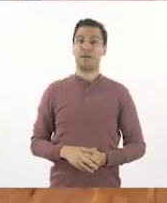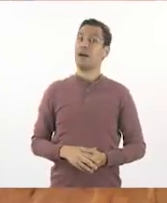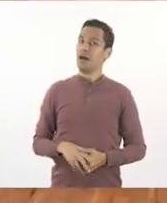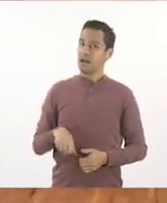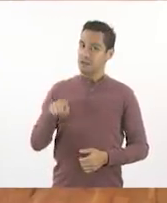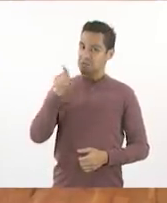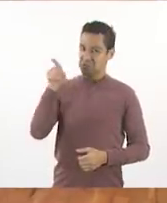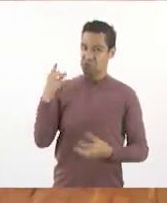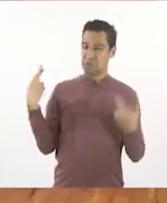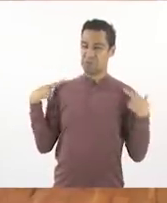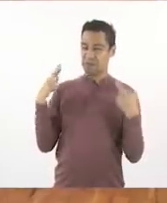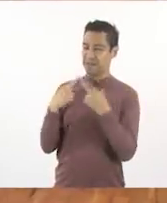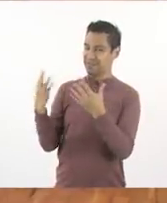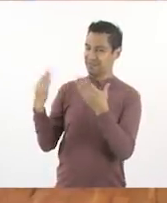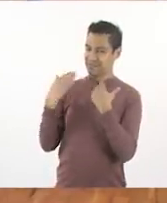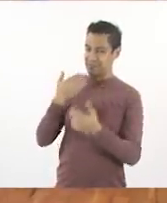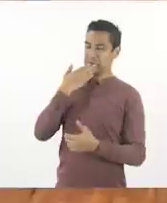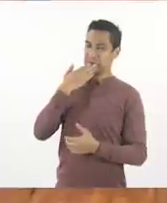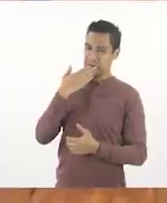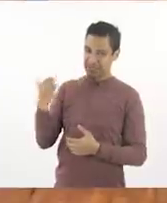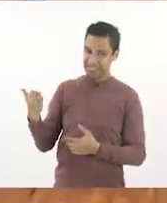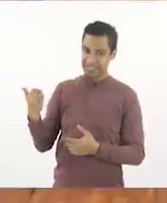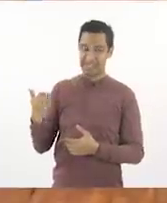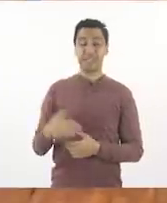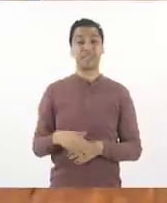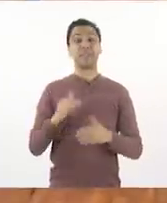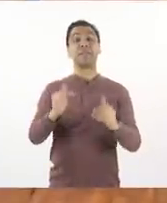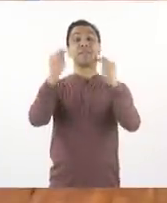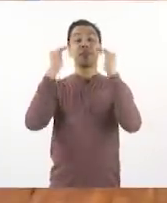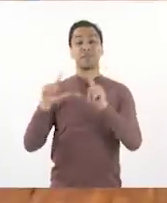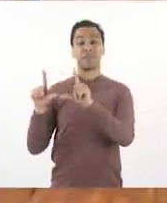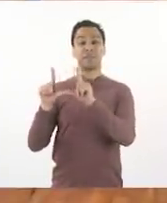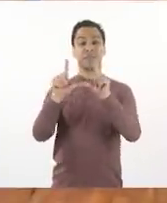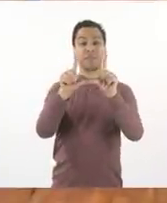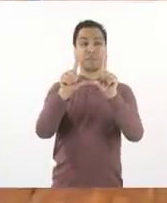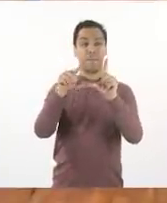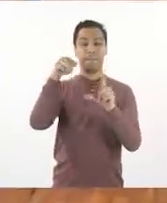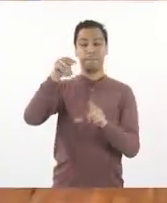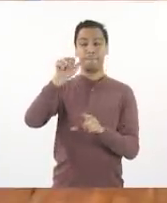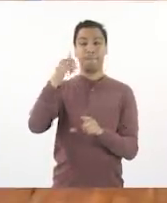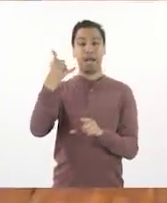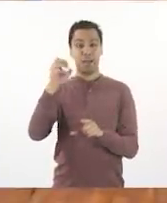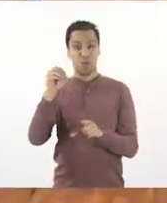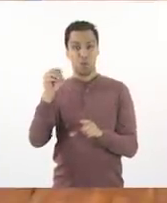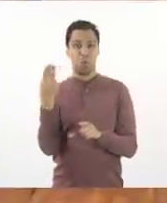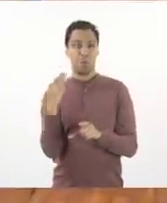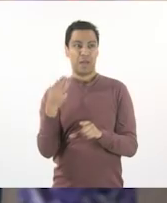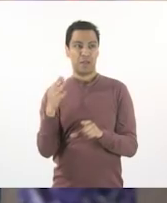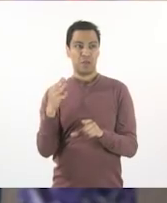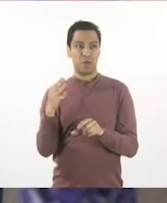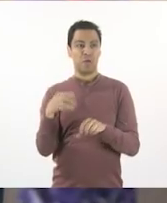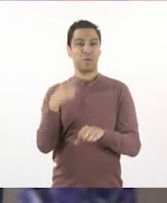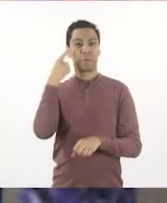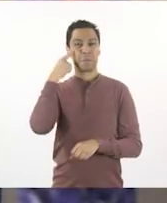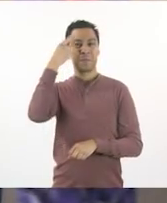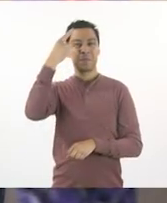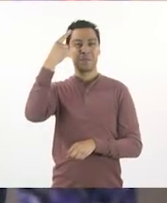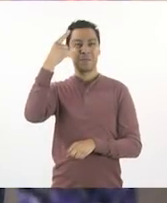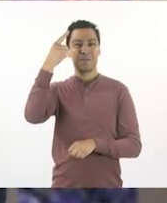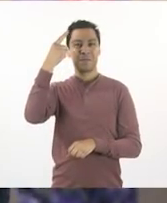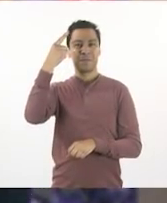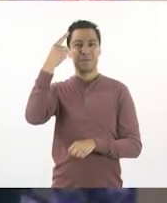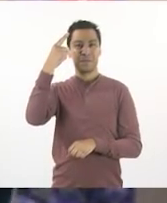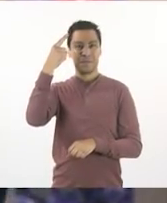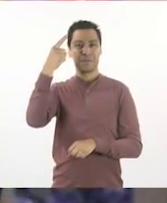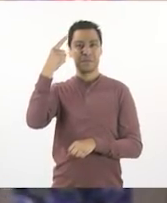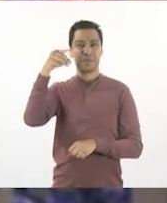Rosalba. Ay, claro. Mayo. Mayo. Enero, febrero, marzo, abril,